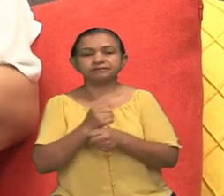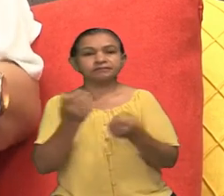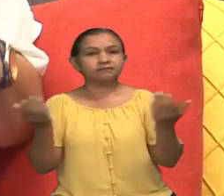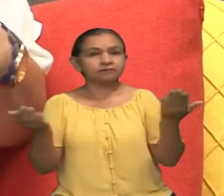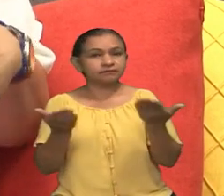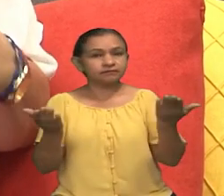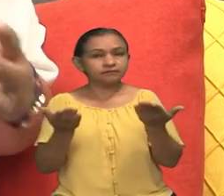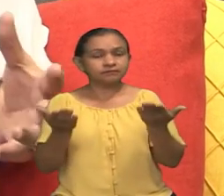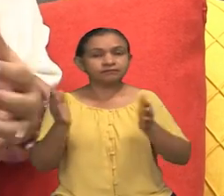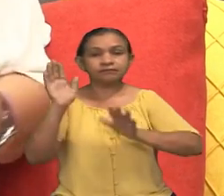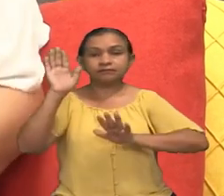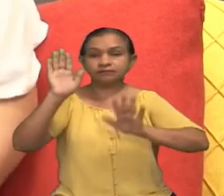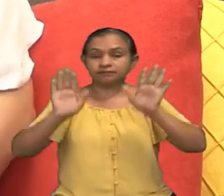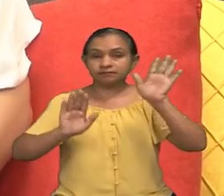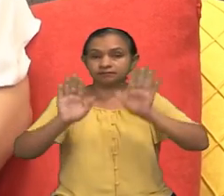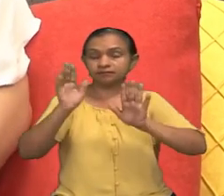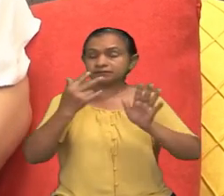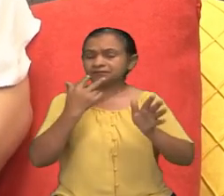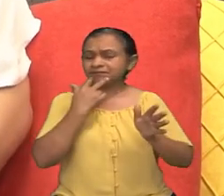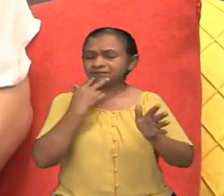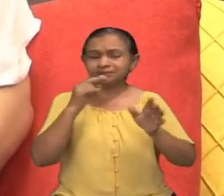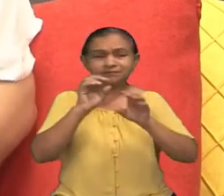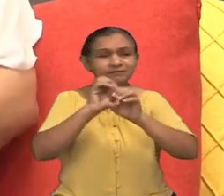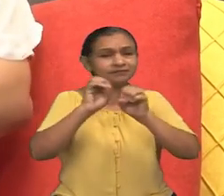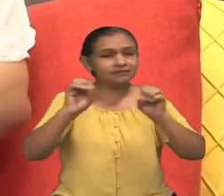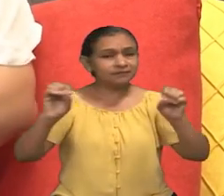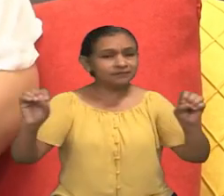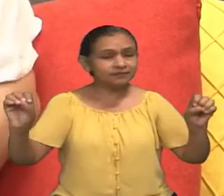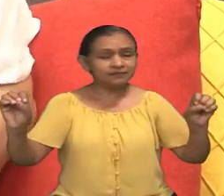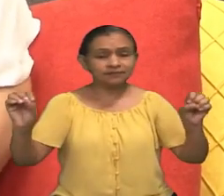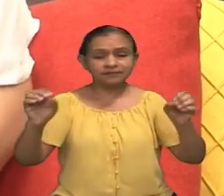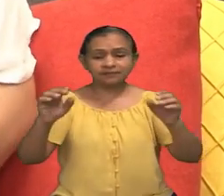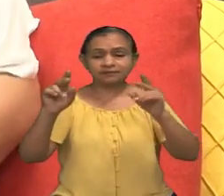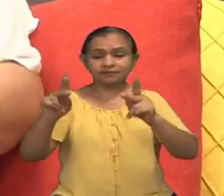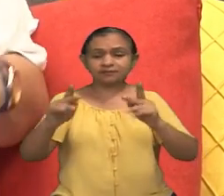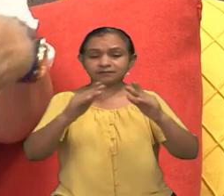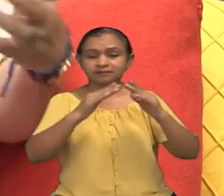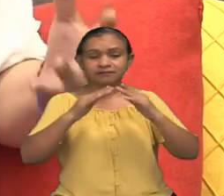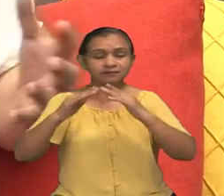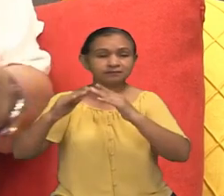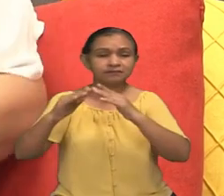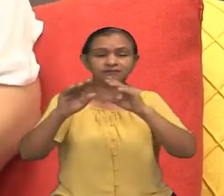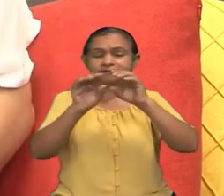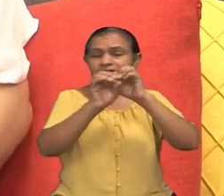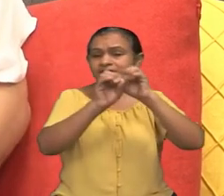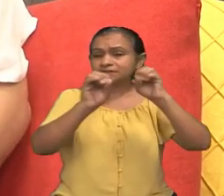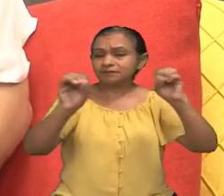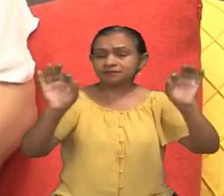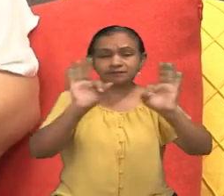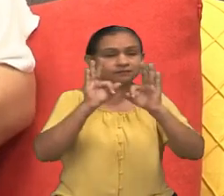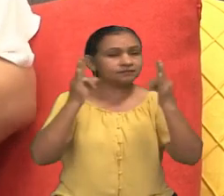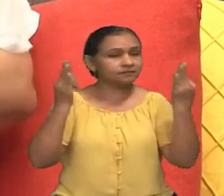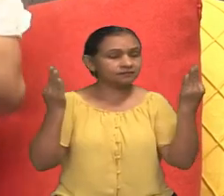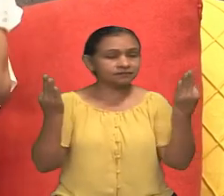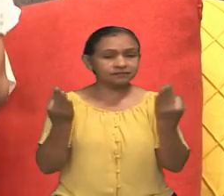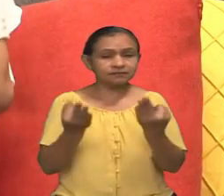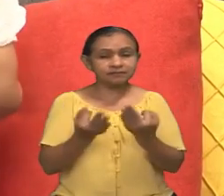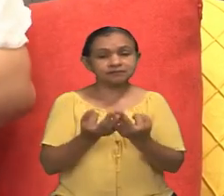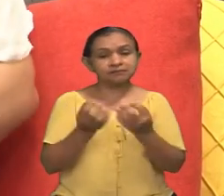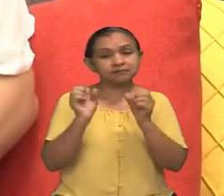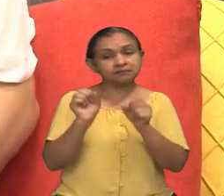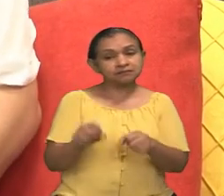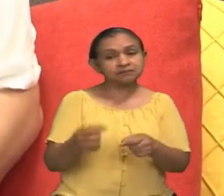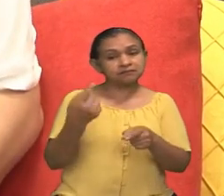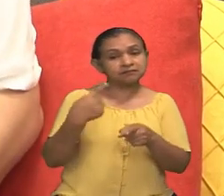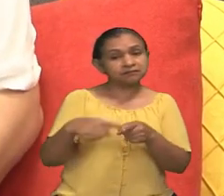había participación en la comunidad, no había participación en la familia. El que podía